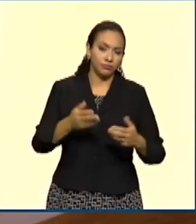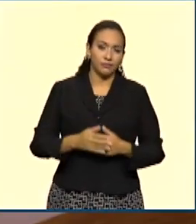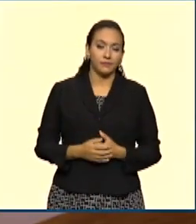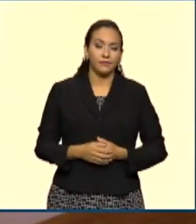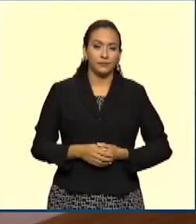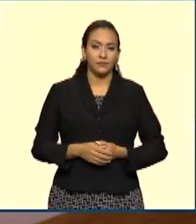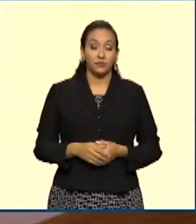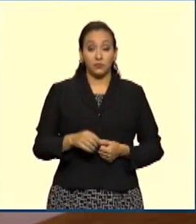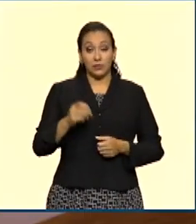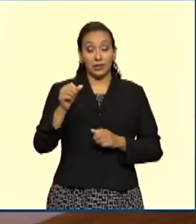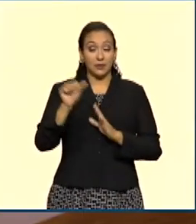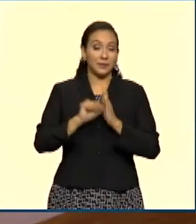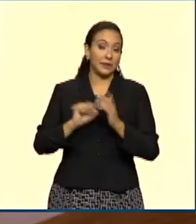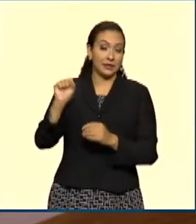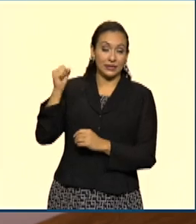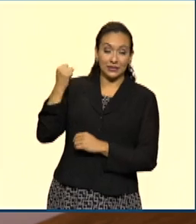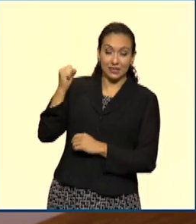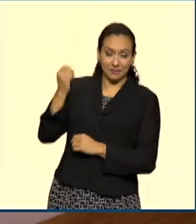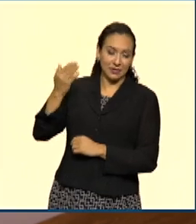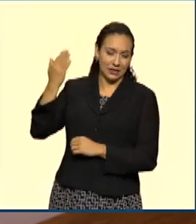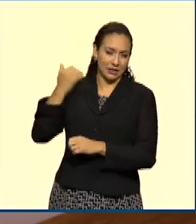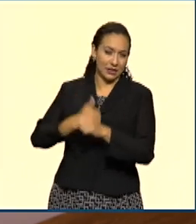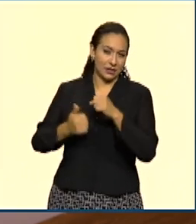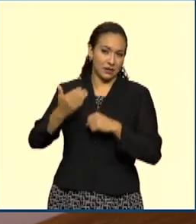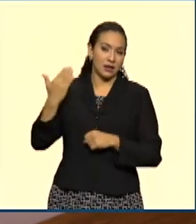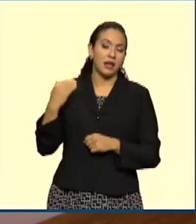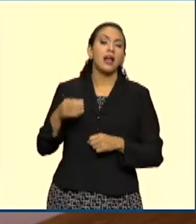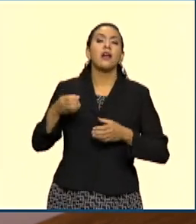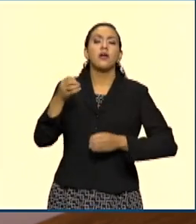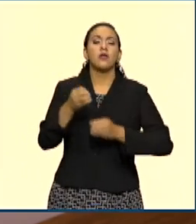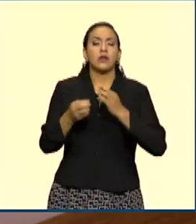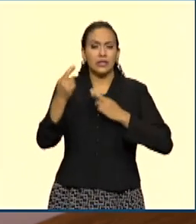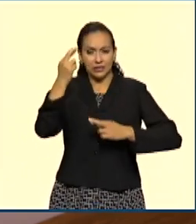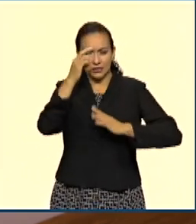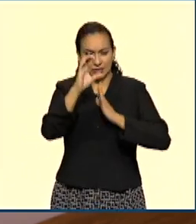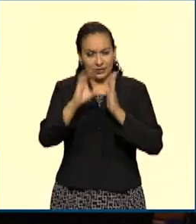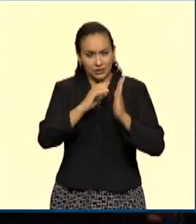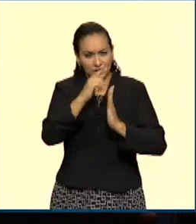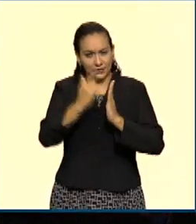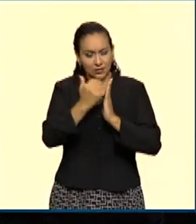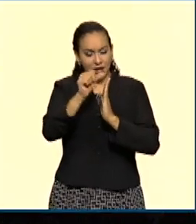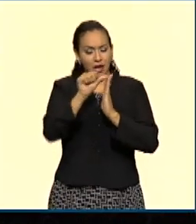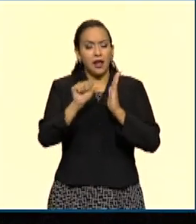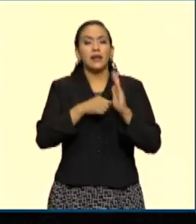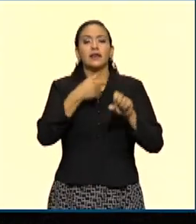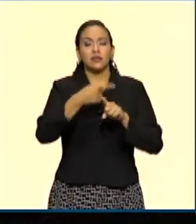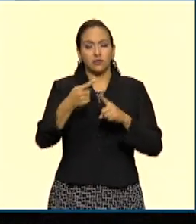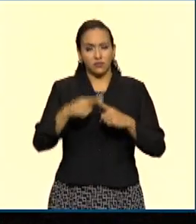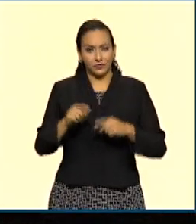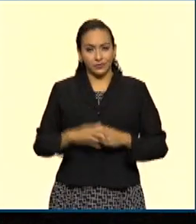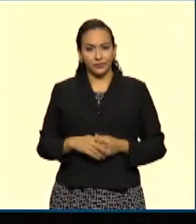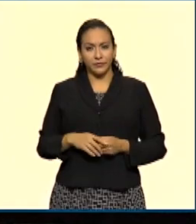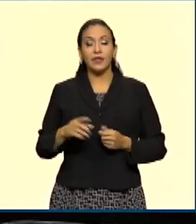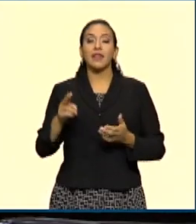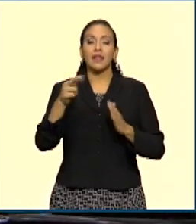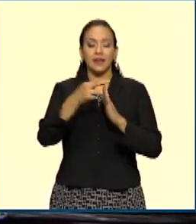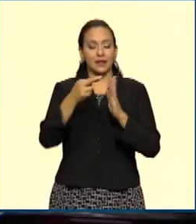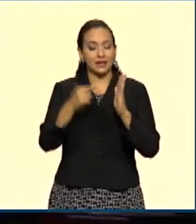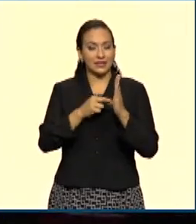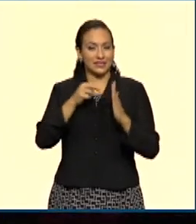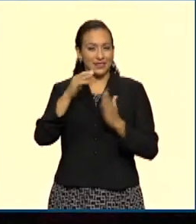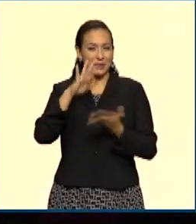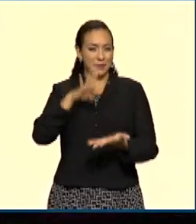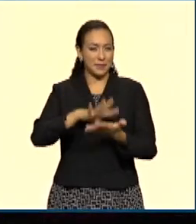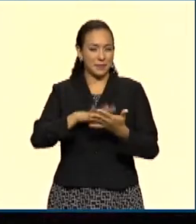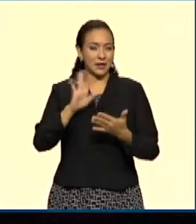Informarle que en septiembre pasado la primera sala de la Corte declaró la inconstitucionalidad de diversos artículos, esto del Código Penal Federal,